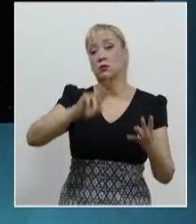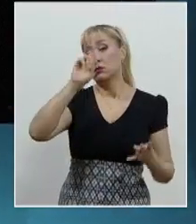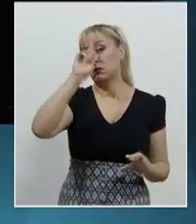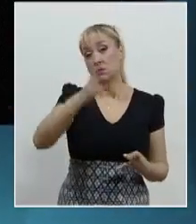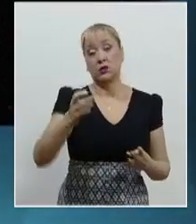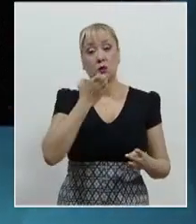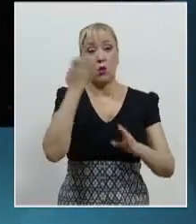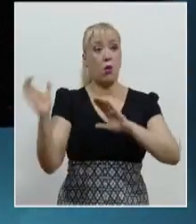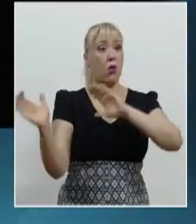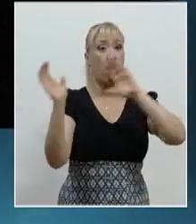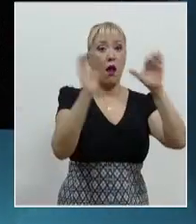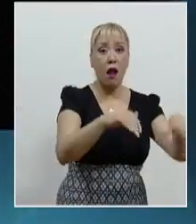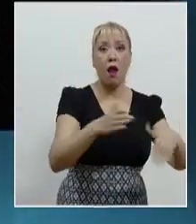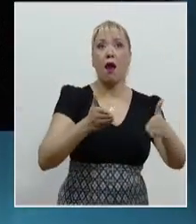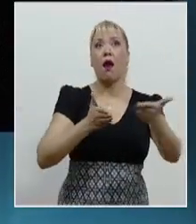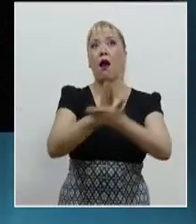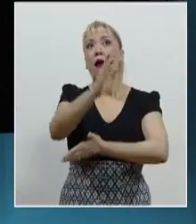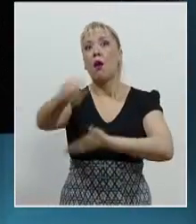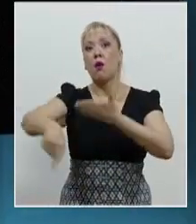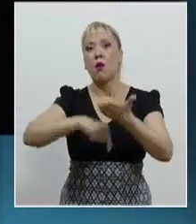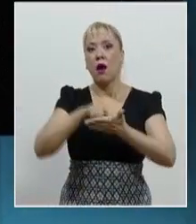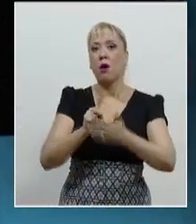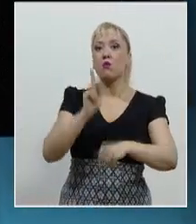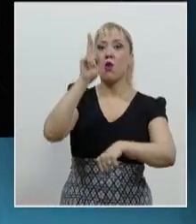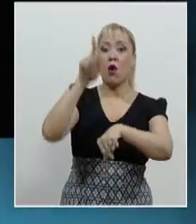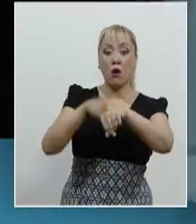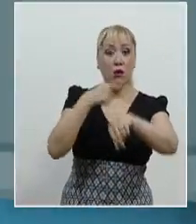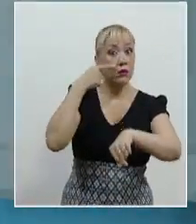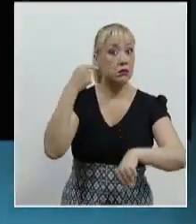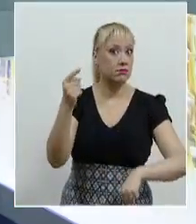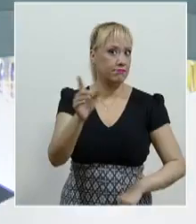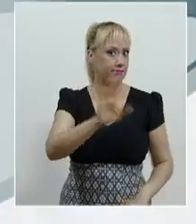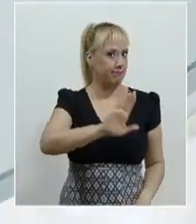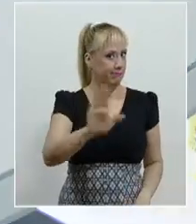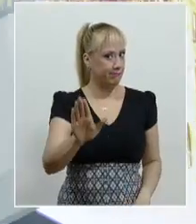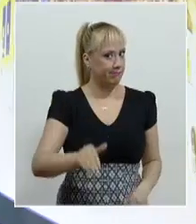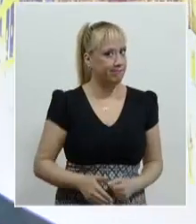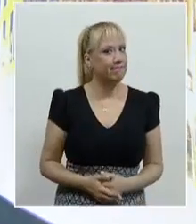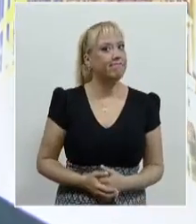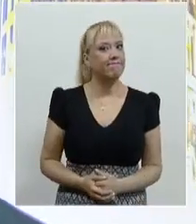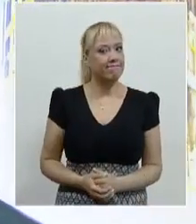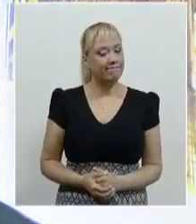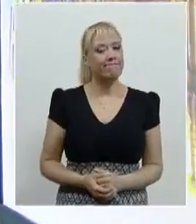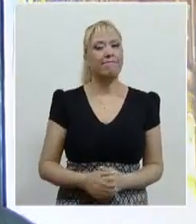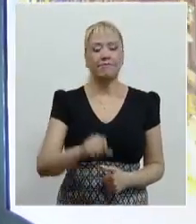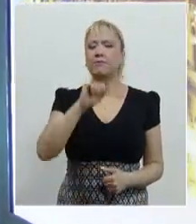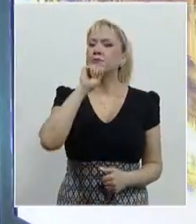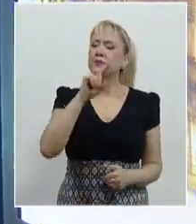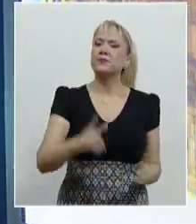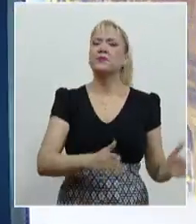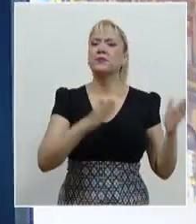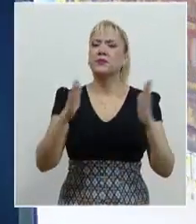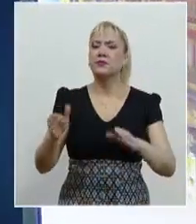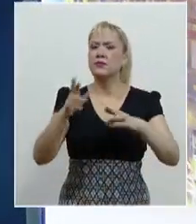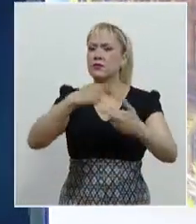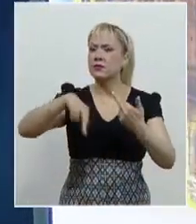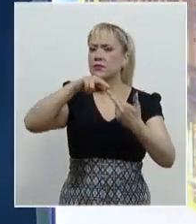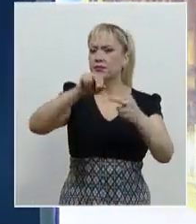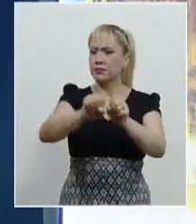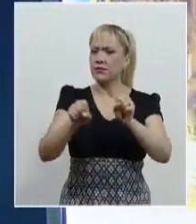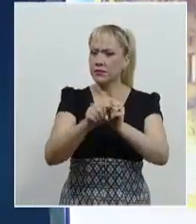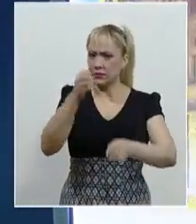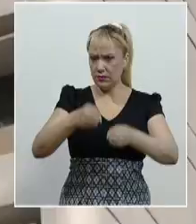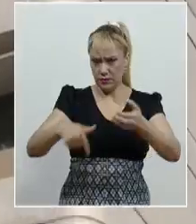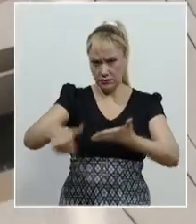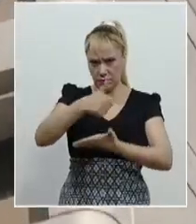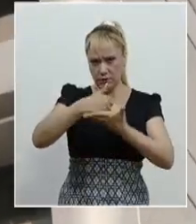educación y a lugares públicos. Y en más temas, la Sala Regional Ciudad de México